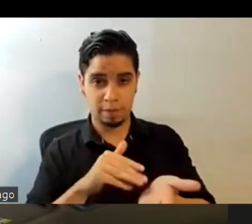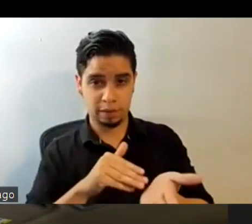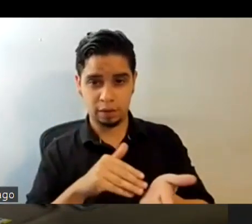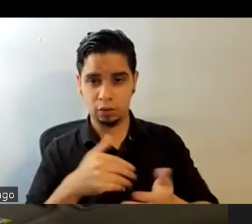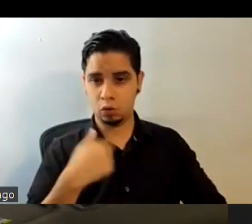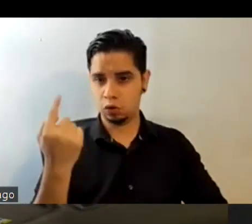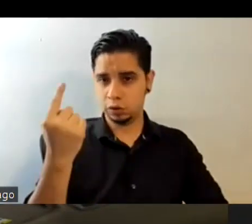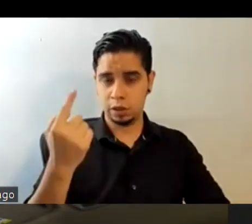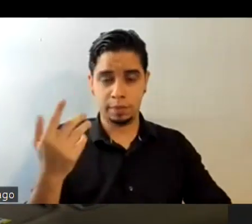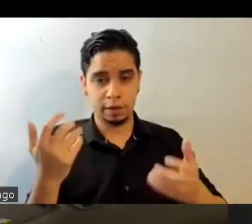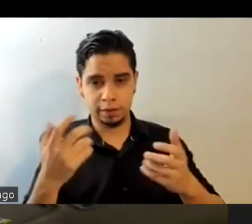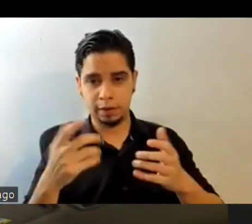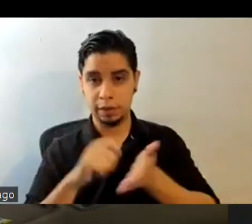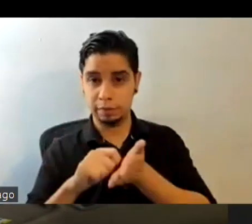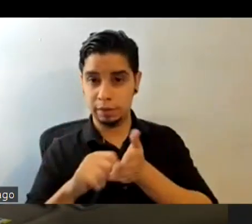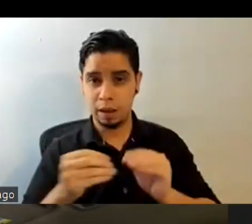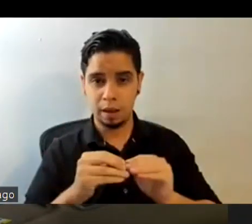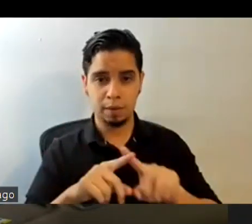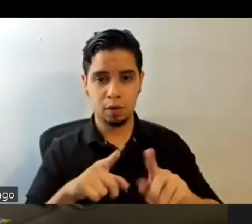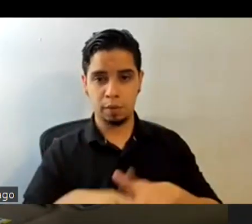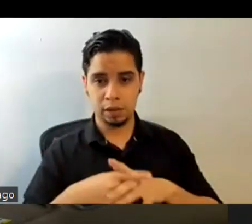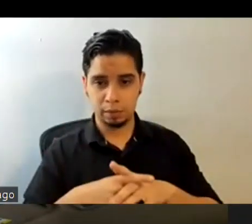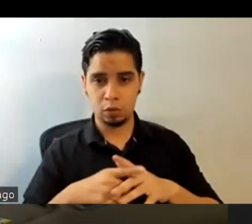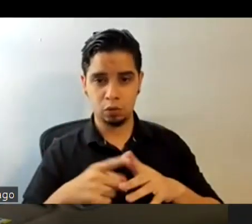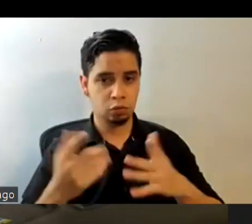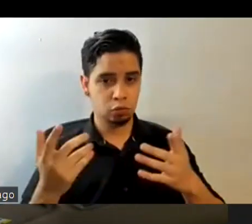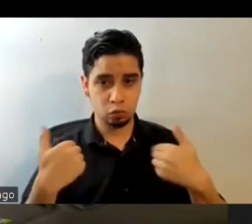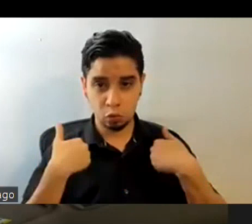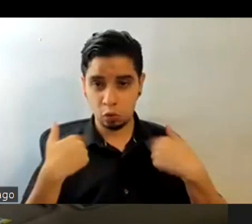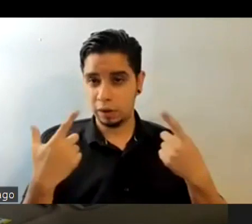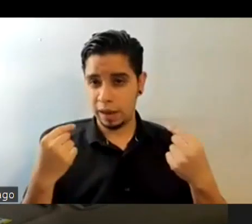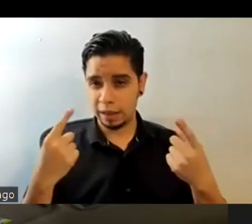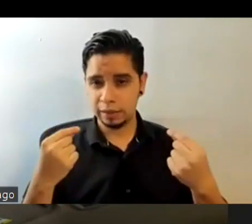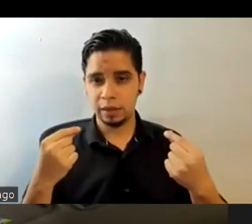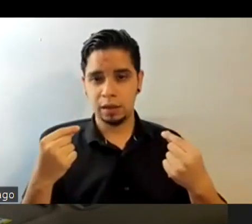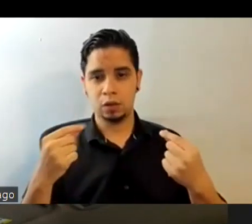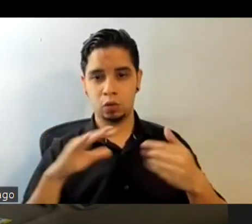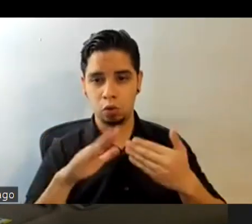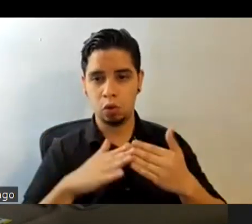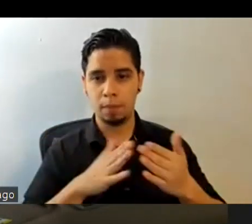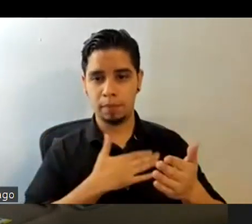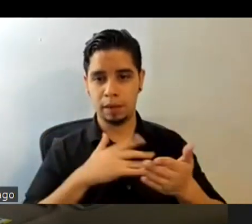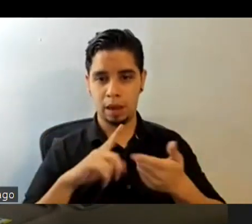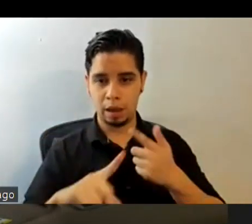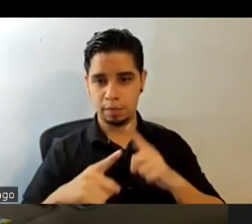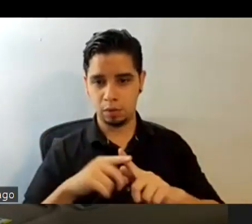las ganas de seguir escribiendo y al principio, pues ponía a todos mis amigos en una novelita que escribía todas las semanas, un episodio, y